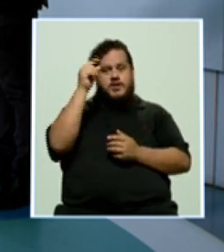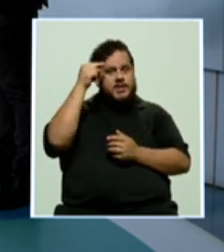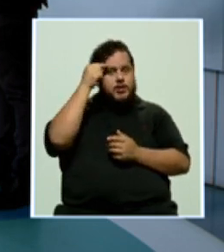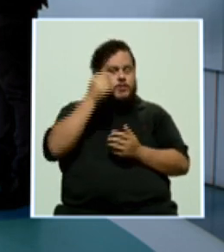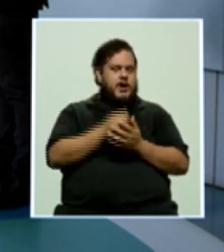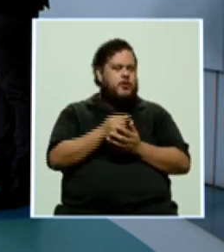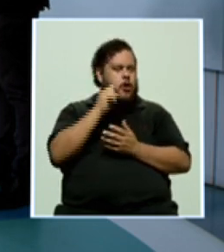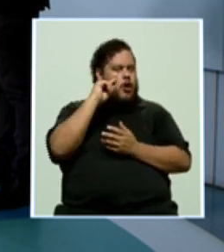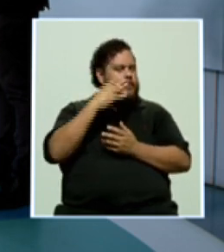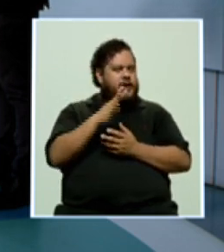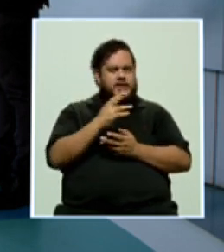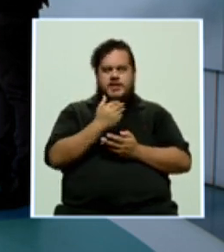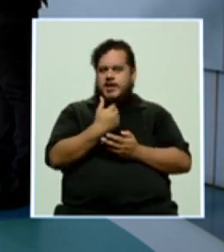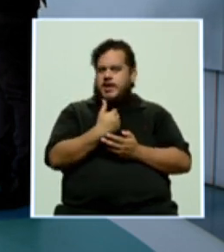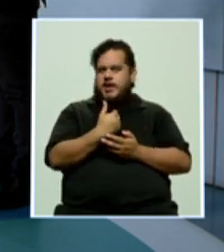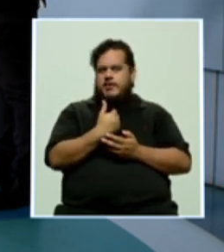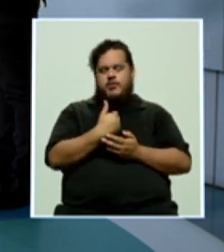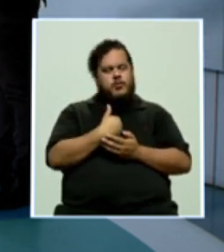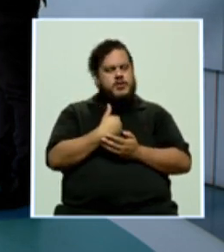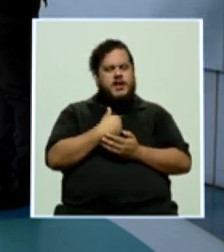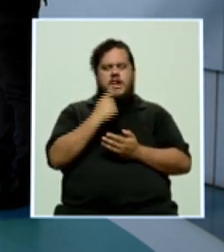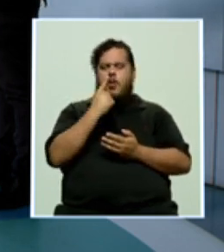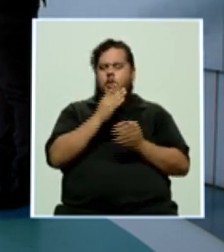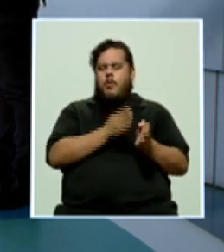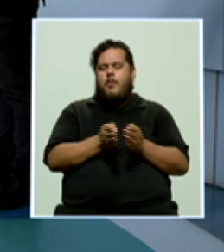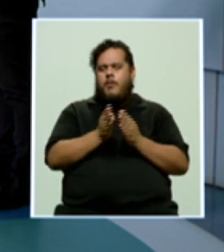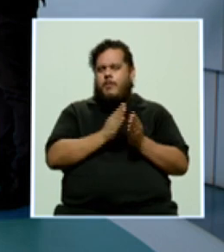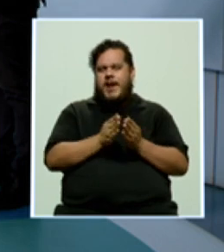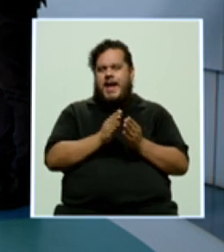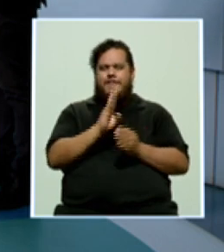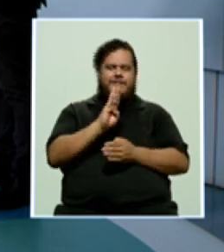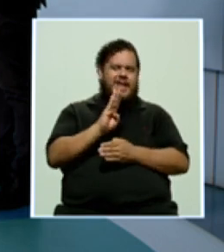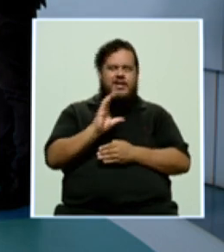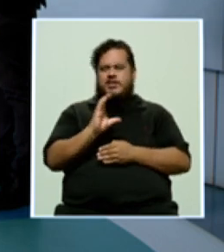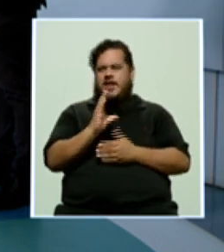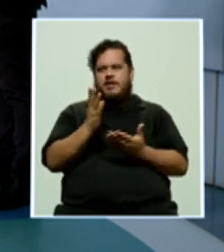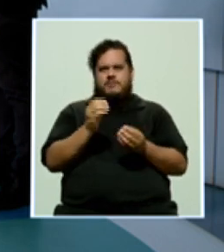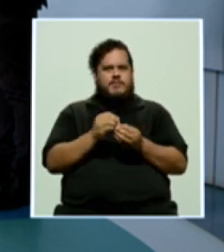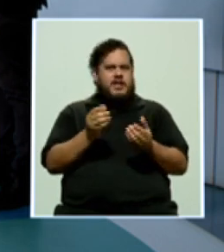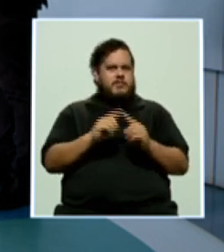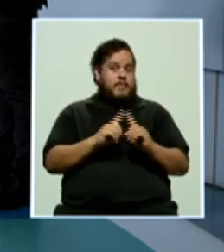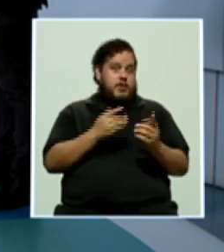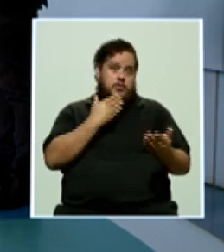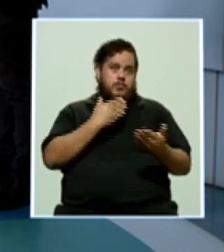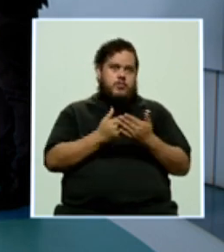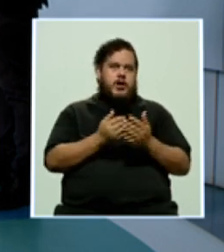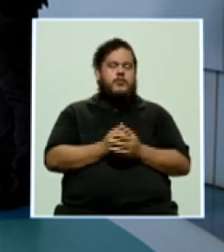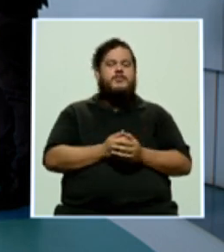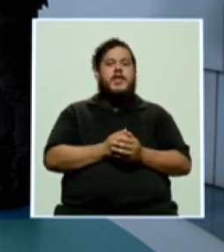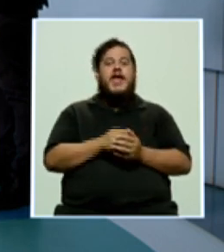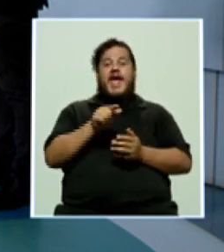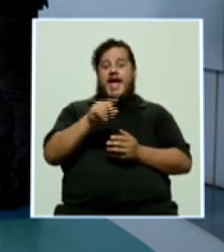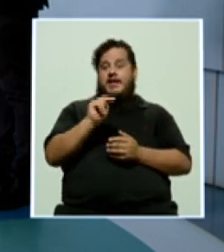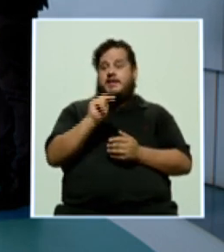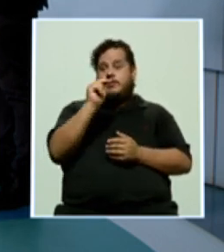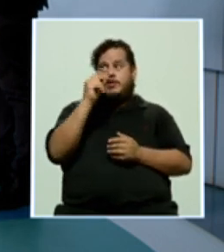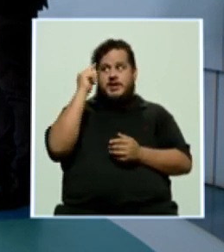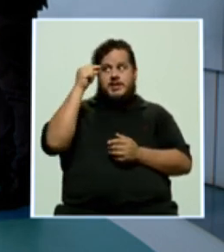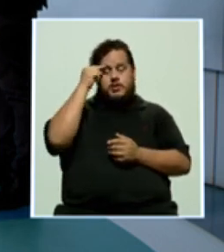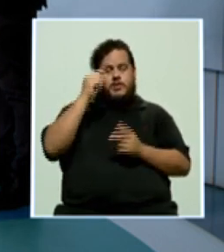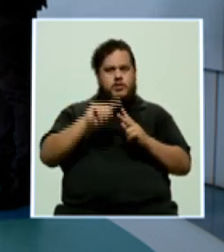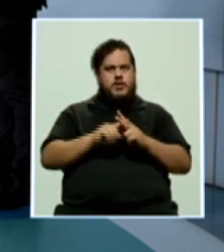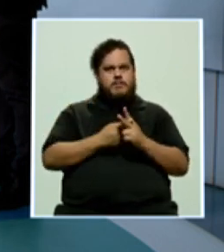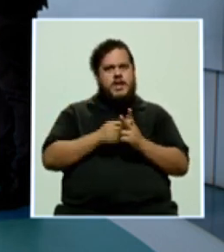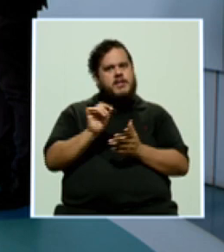que no tuviesen tampoco como un plan B o C y demás, pero bueno, es el norte del gobierno, parece que empieza